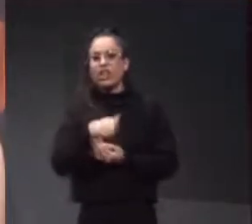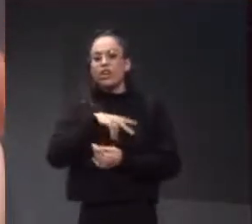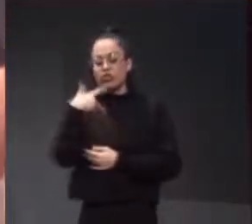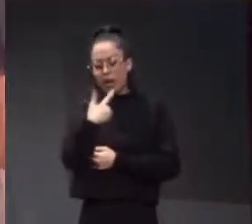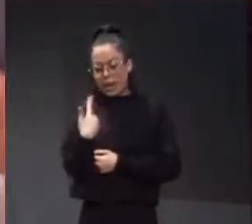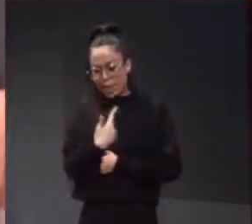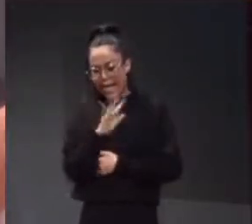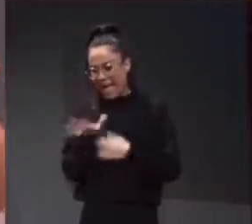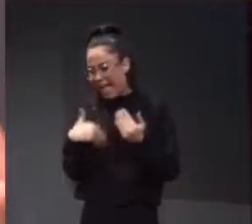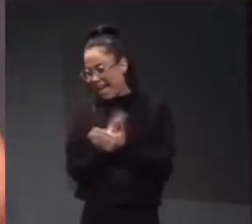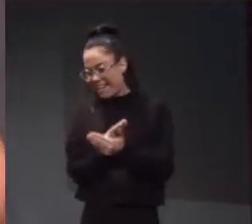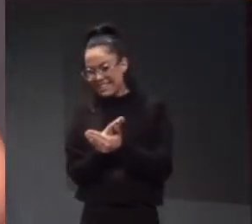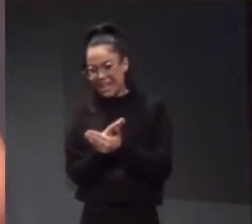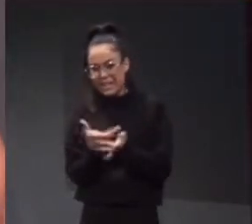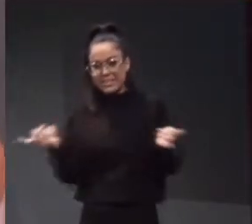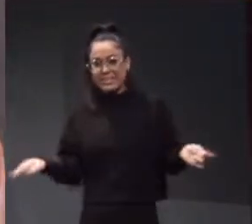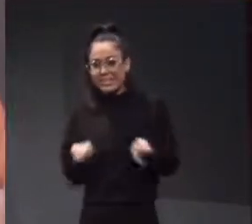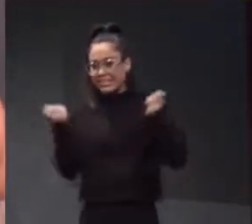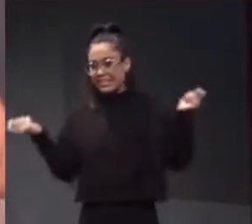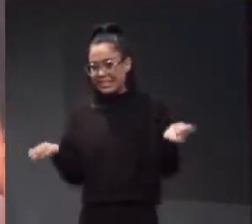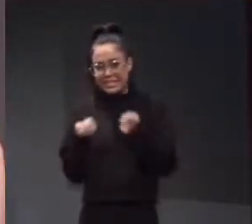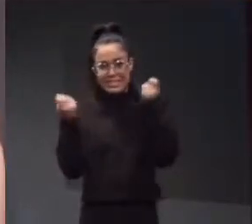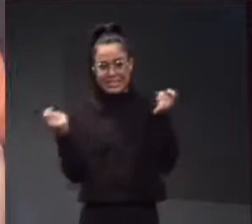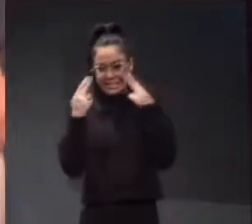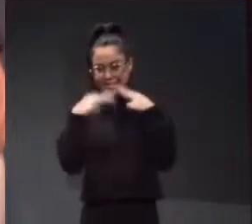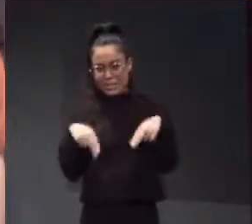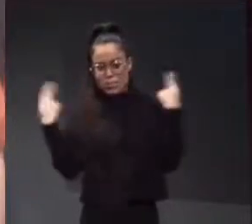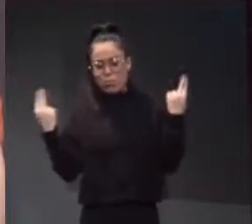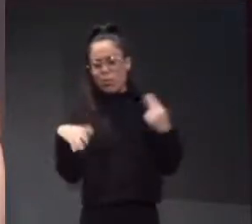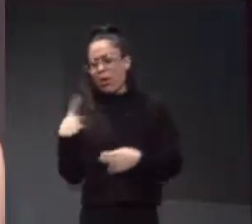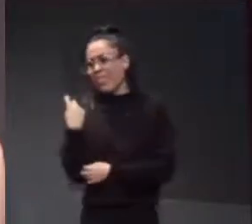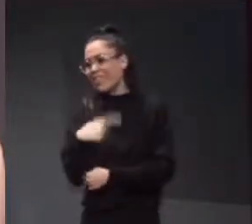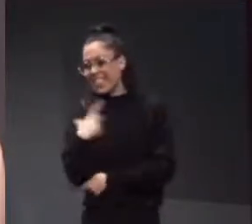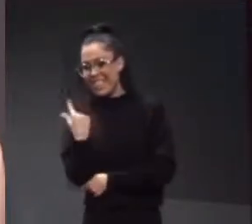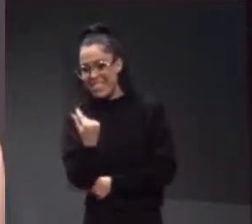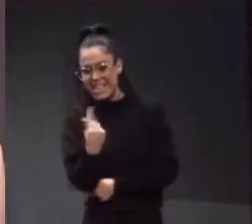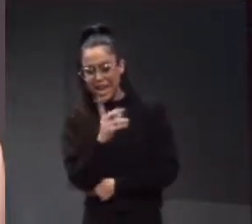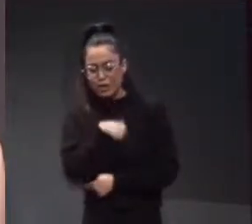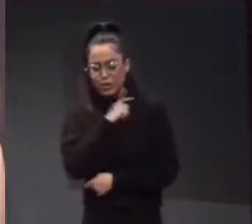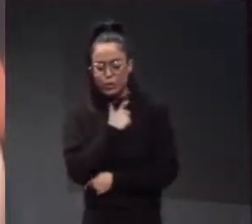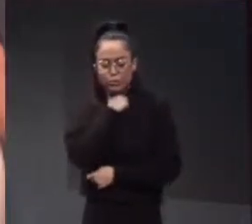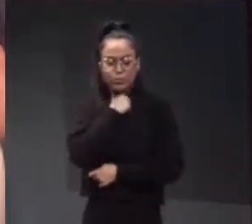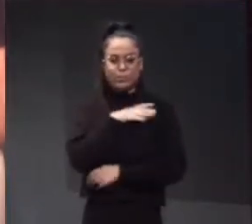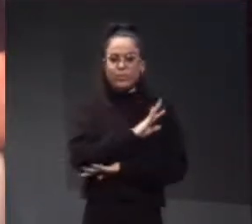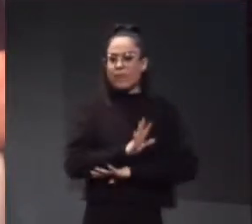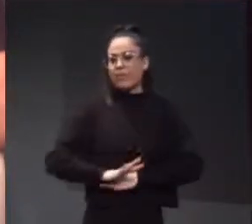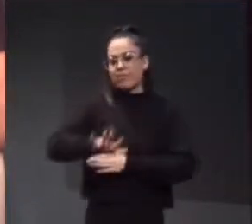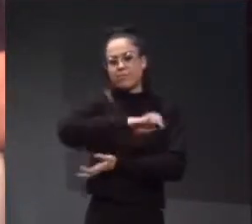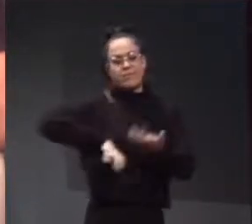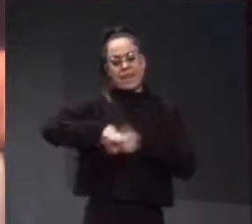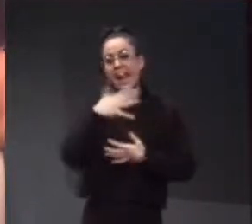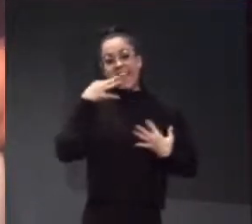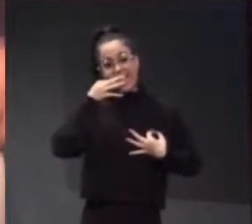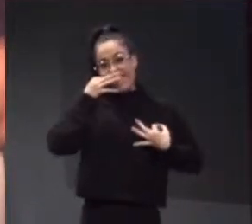película ponerla en circulación pues hacía mucho más falta dinero del que teníamos es una realidad